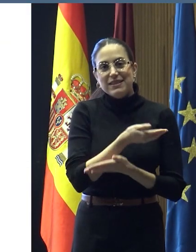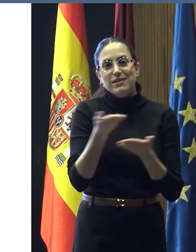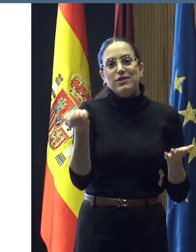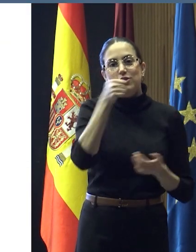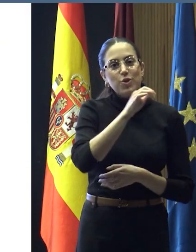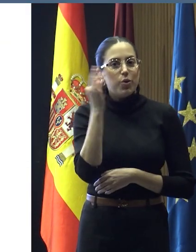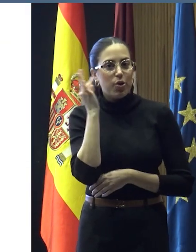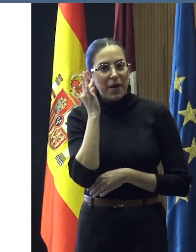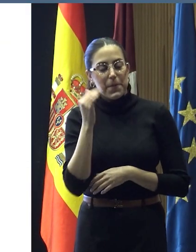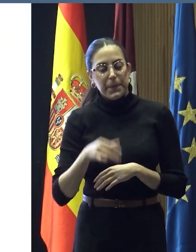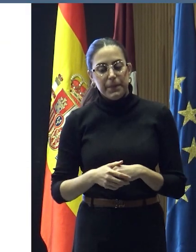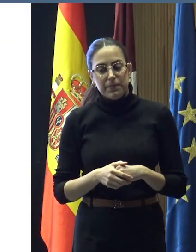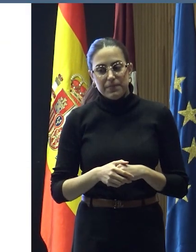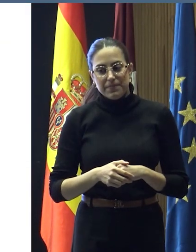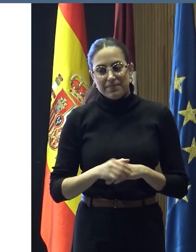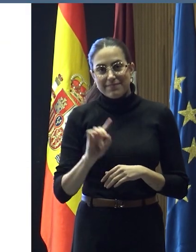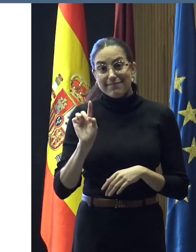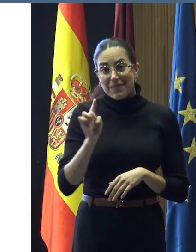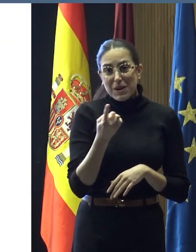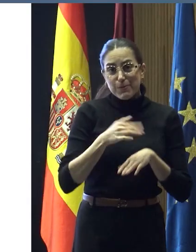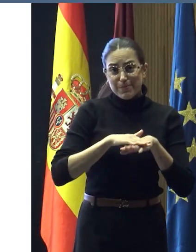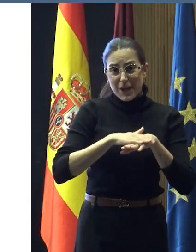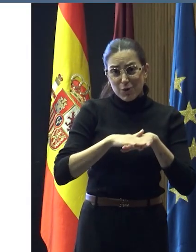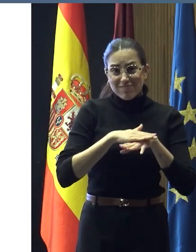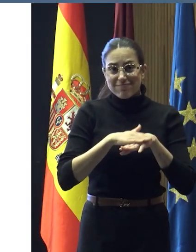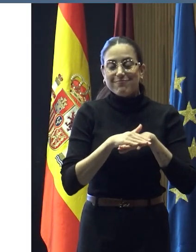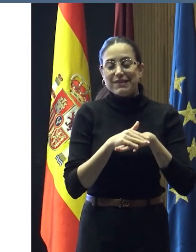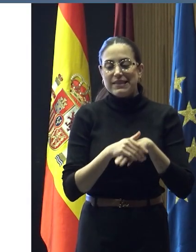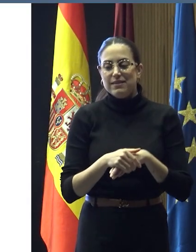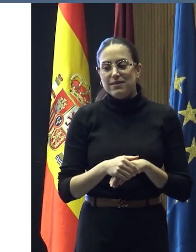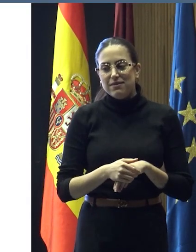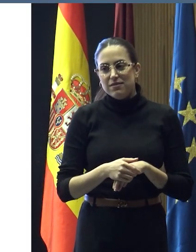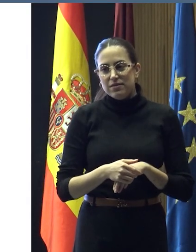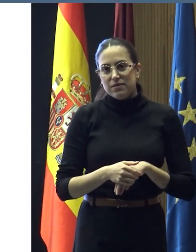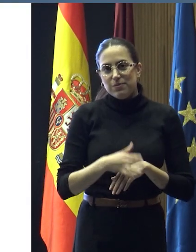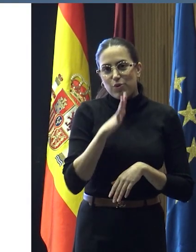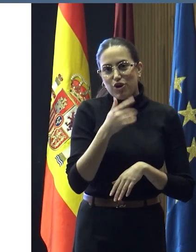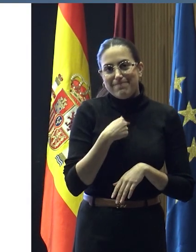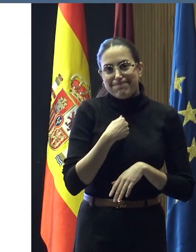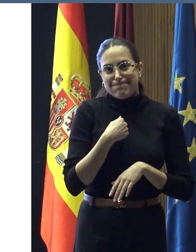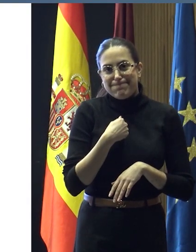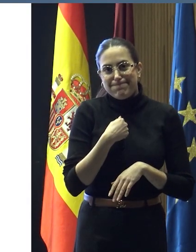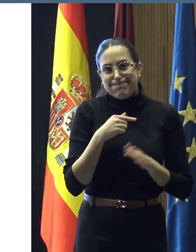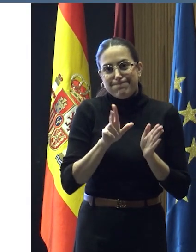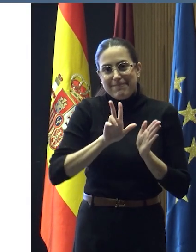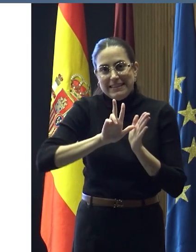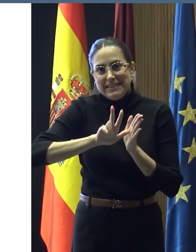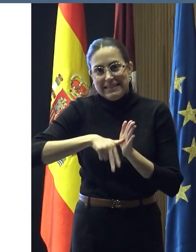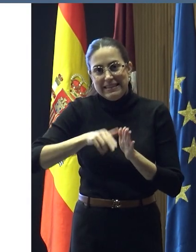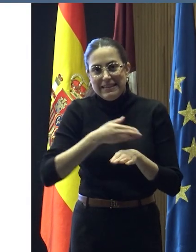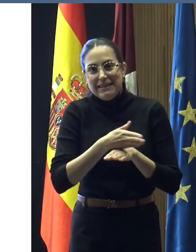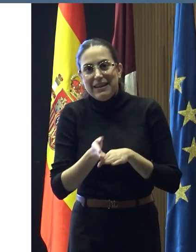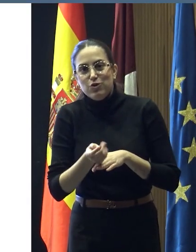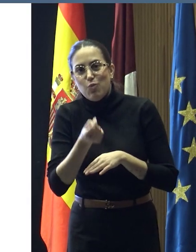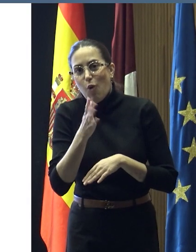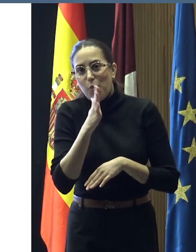a todas. Lo primero, disculpad el pequeño retraso que he tenido, que han pasado a por mí un